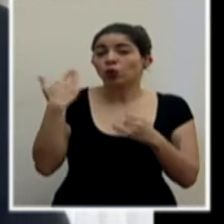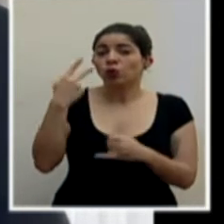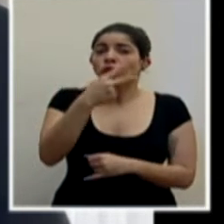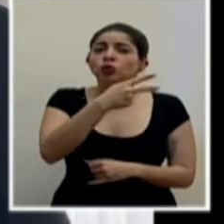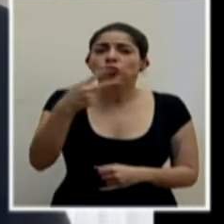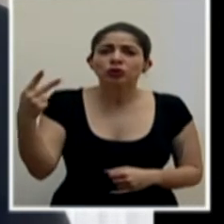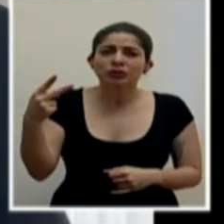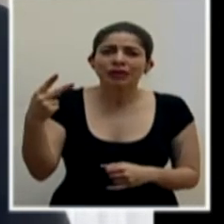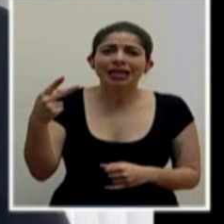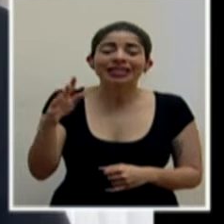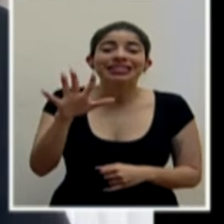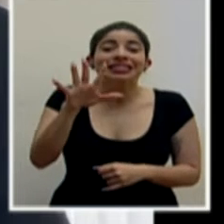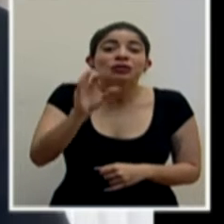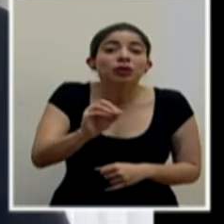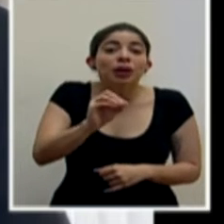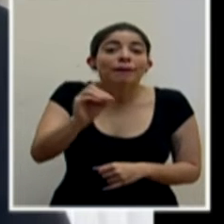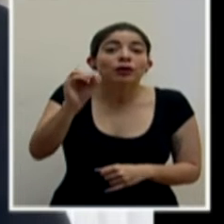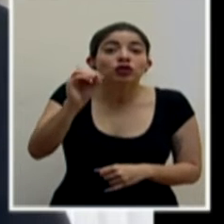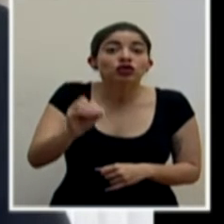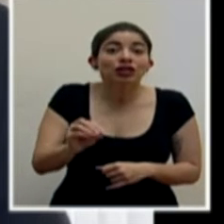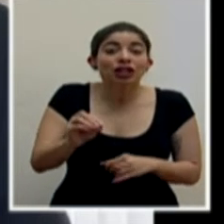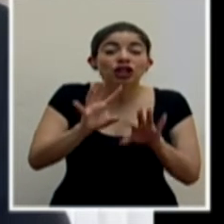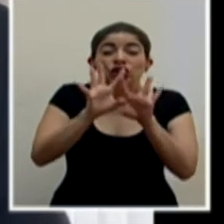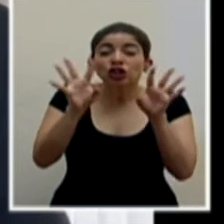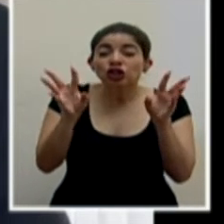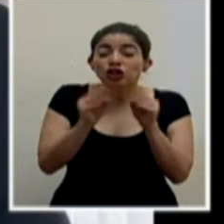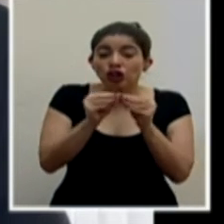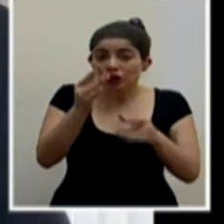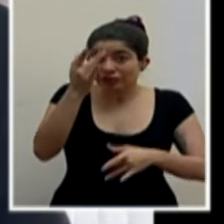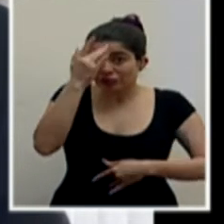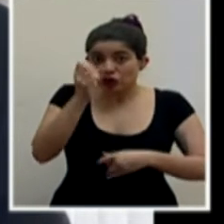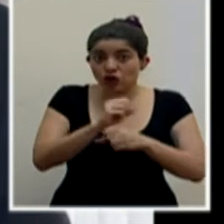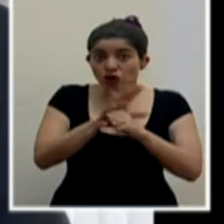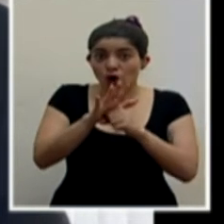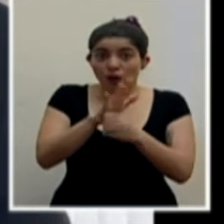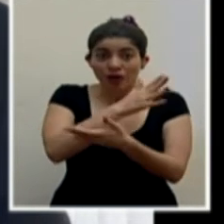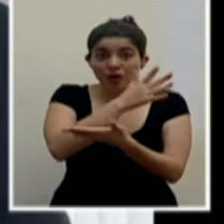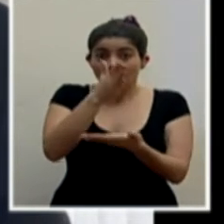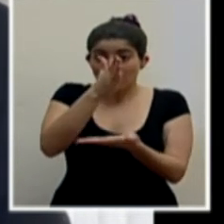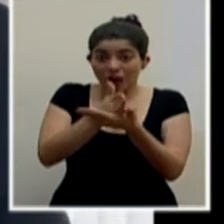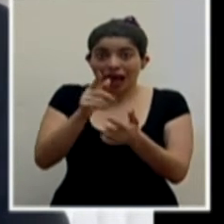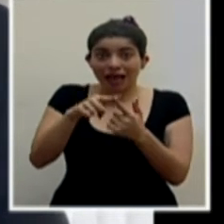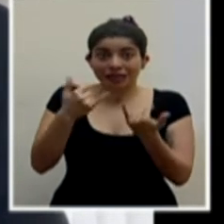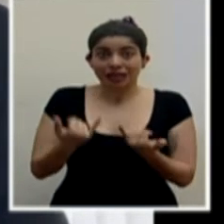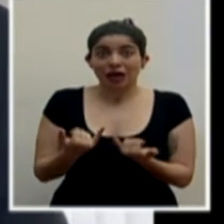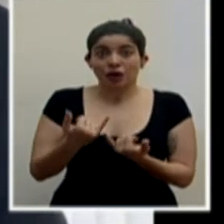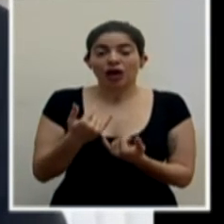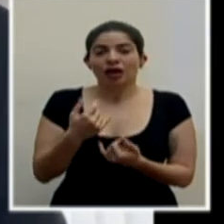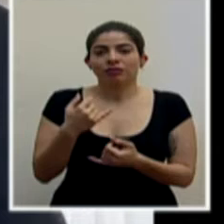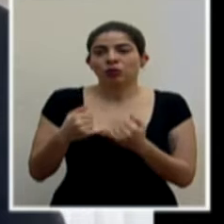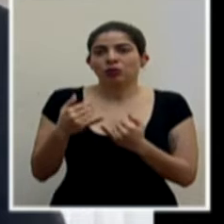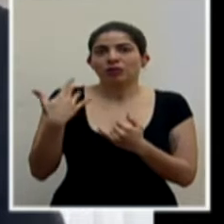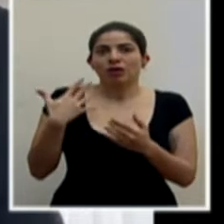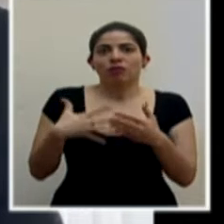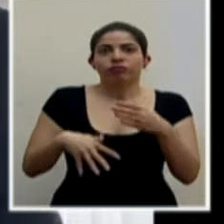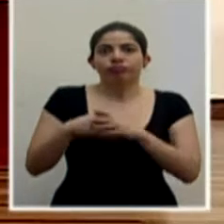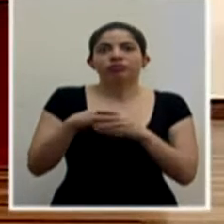han registrado el 50% de la totalidad de los casos de COVID acumulados hasta la fecha.